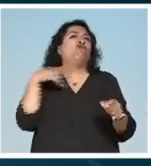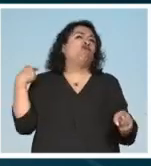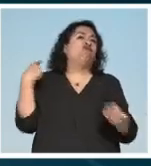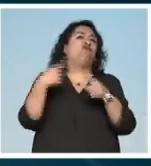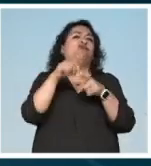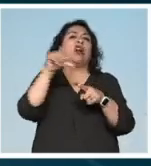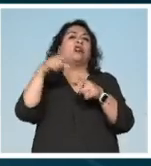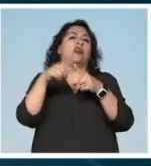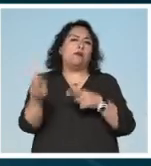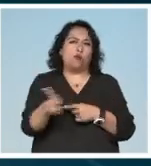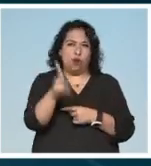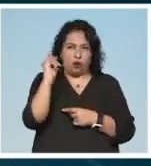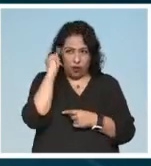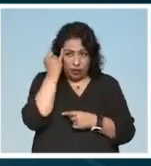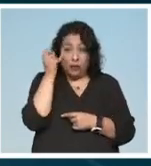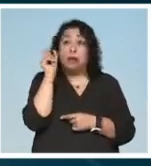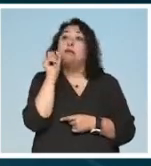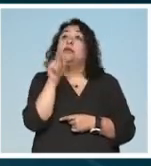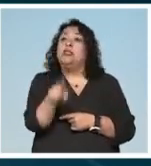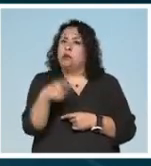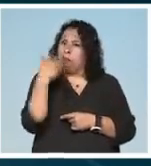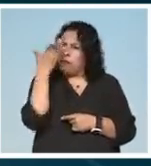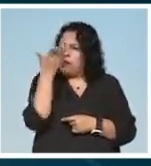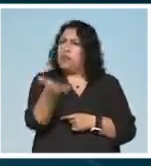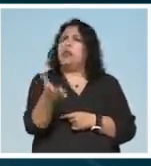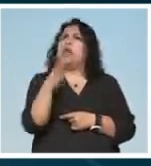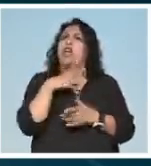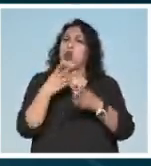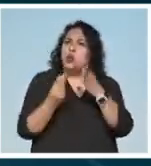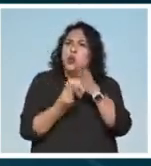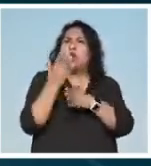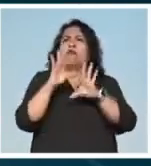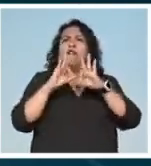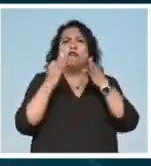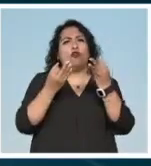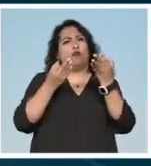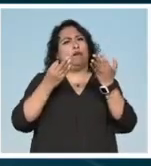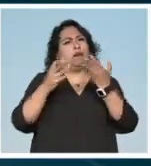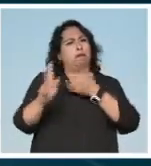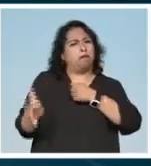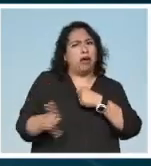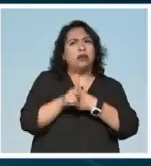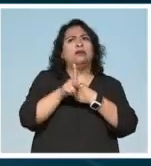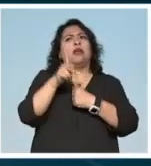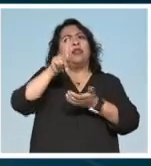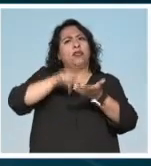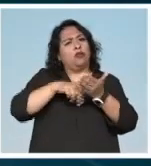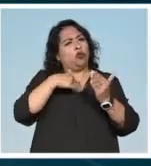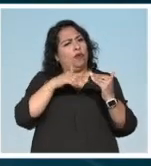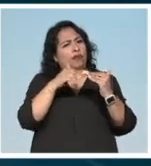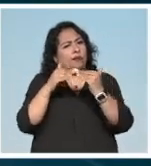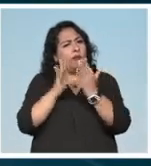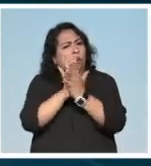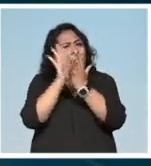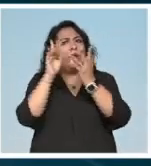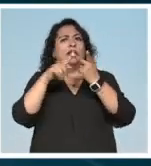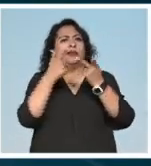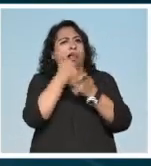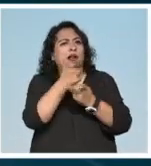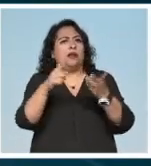pueblos indígenas. Así también, demandaba la construcción de un nuevo modelo de nación que incluyera la democracia, la libertad y la